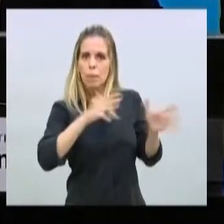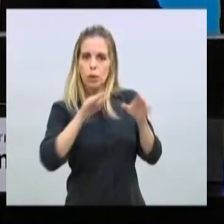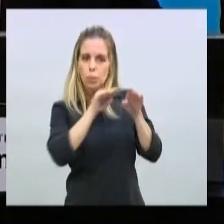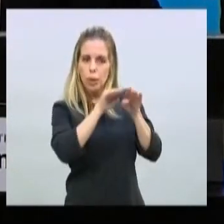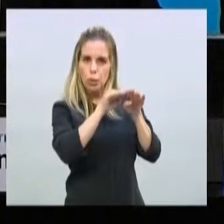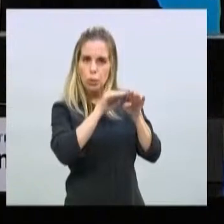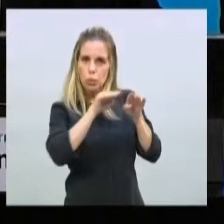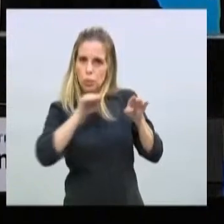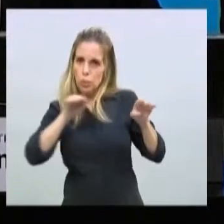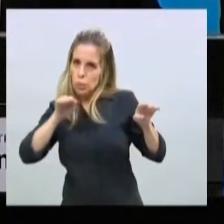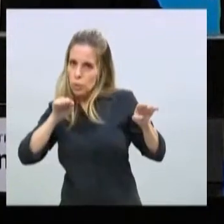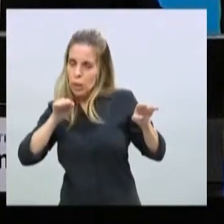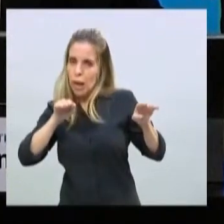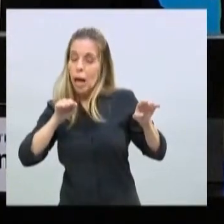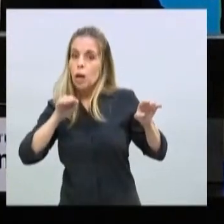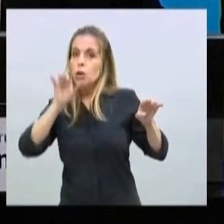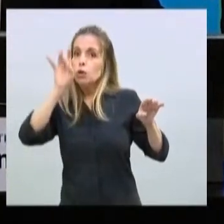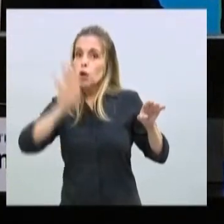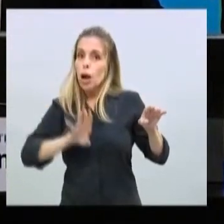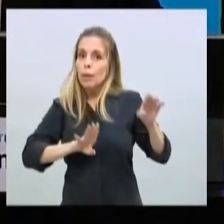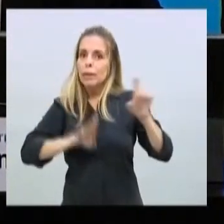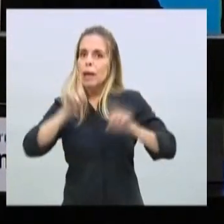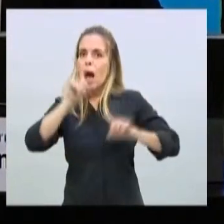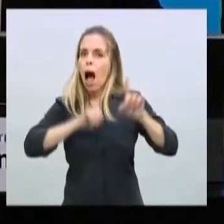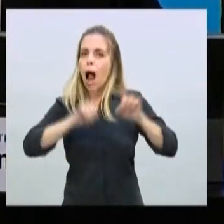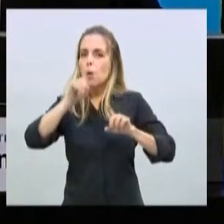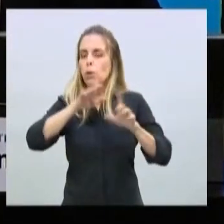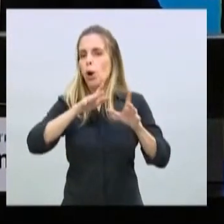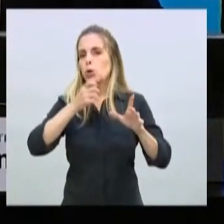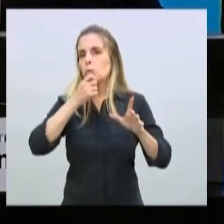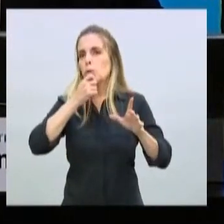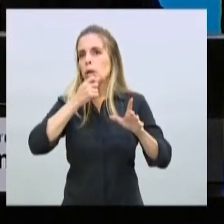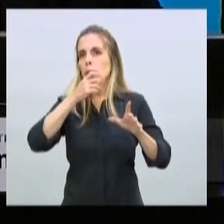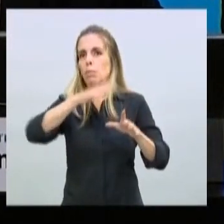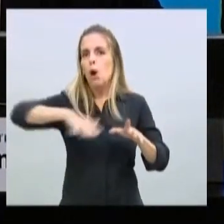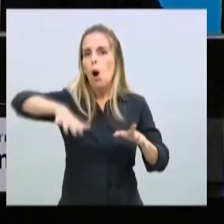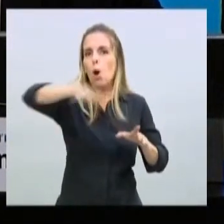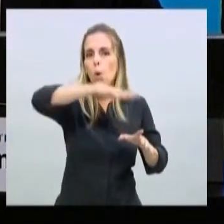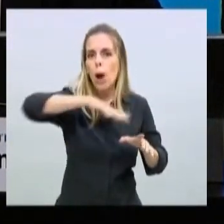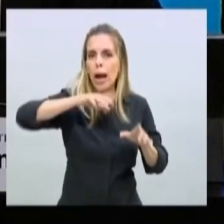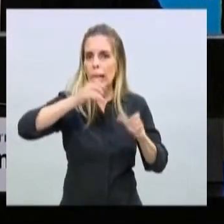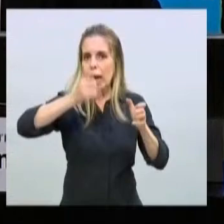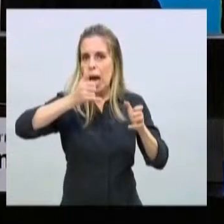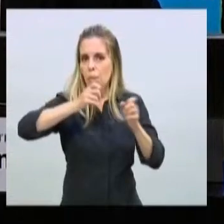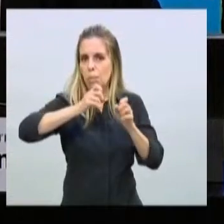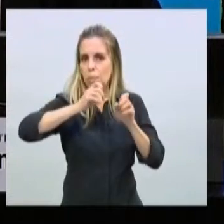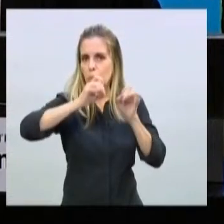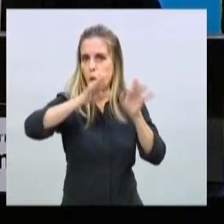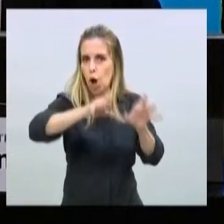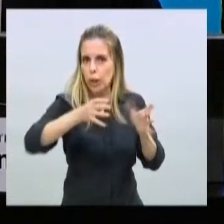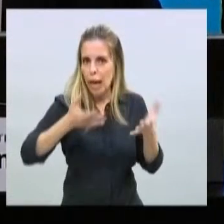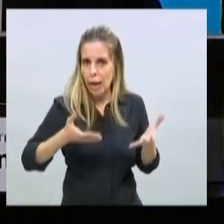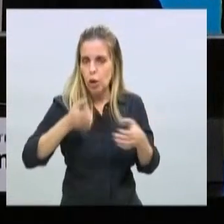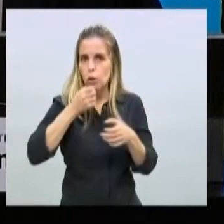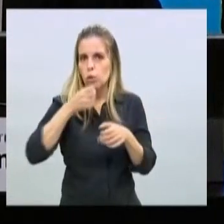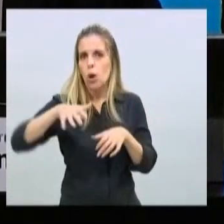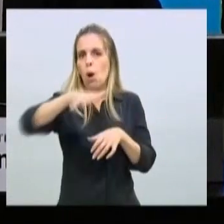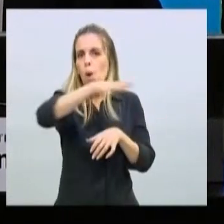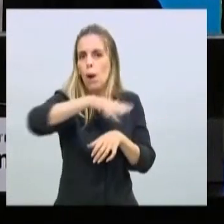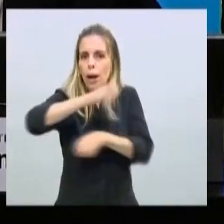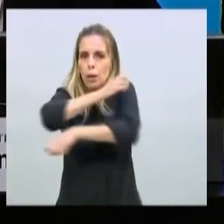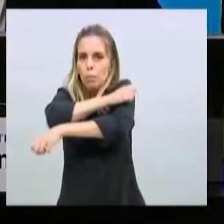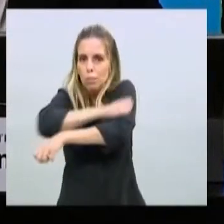excepto en algunos sectores que nosotros ya identificamos como de mayor riesgo de contagio, que son las zonas más vulnerables de la